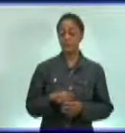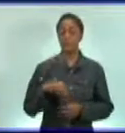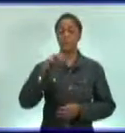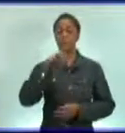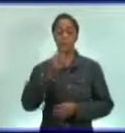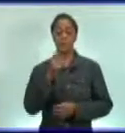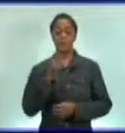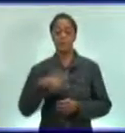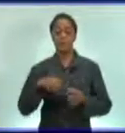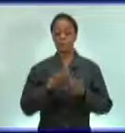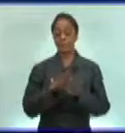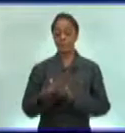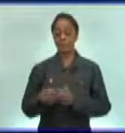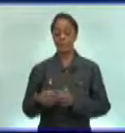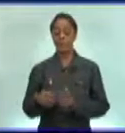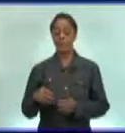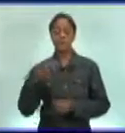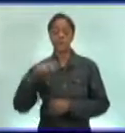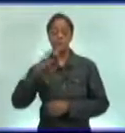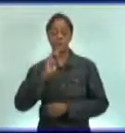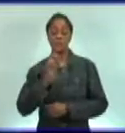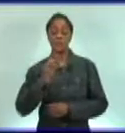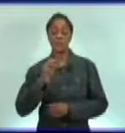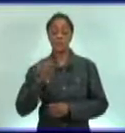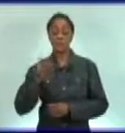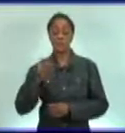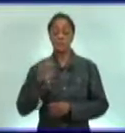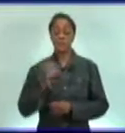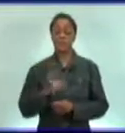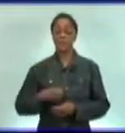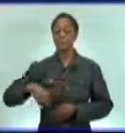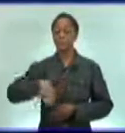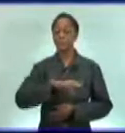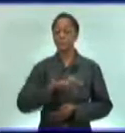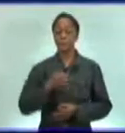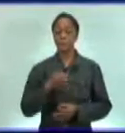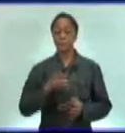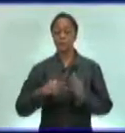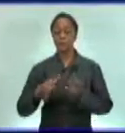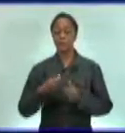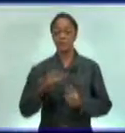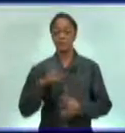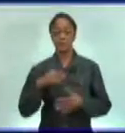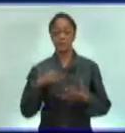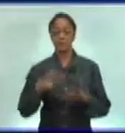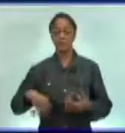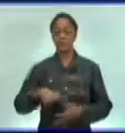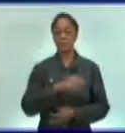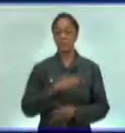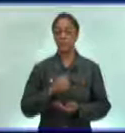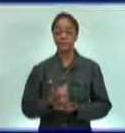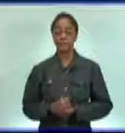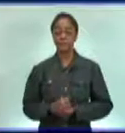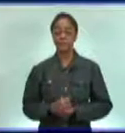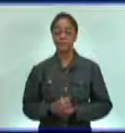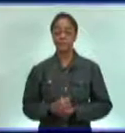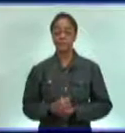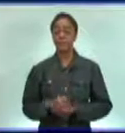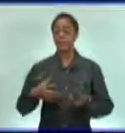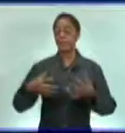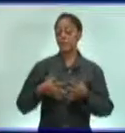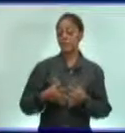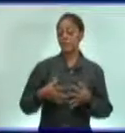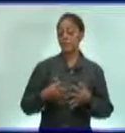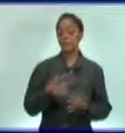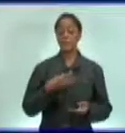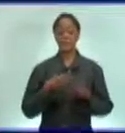membrana citoplasmática y el citoplasma. Todos ellos funcionan como un todo e intercambian